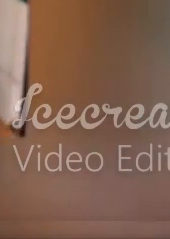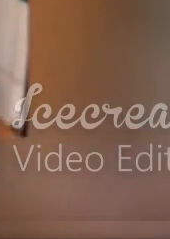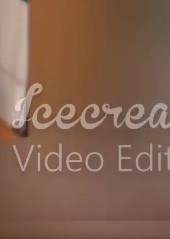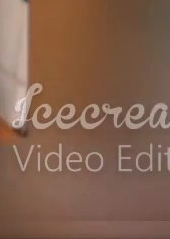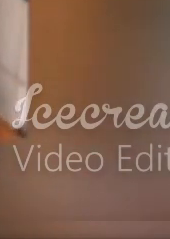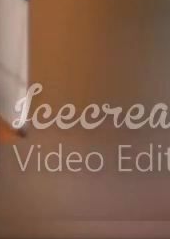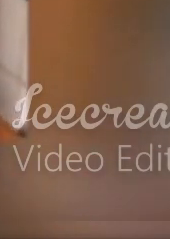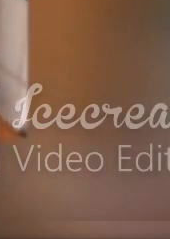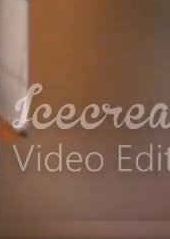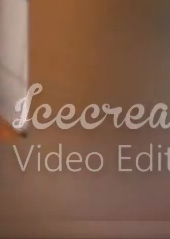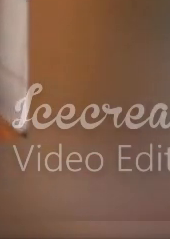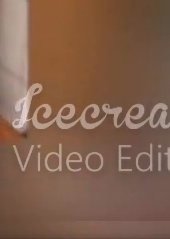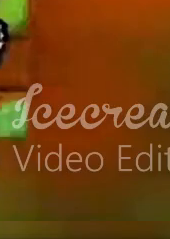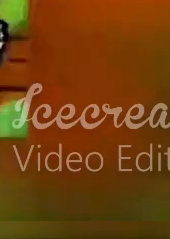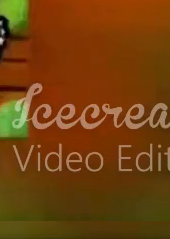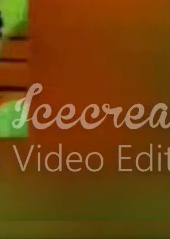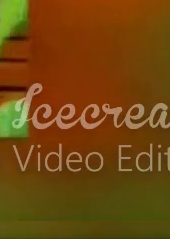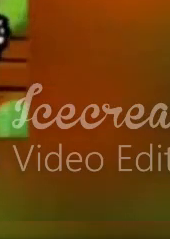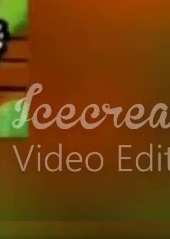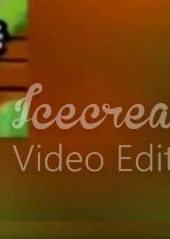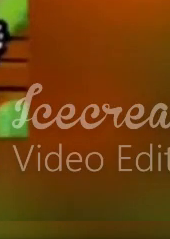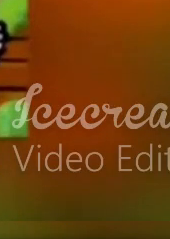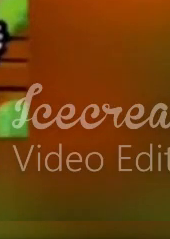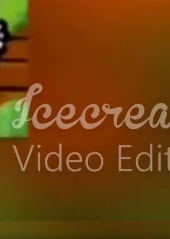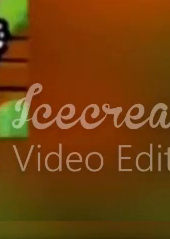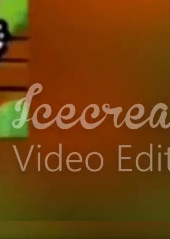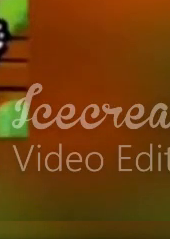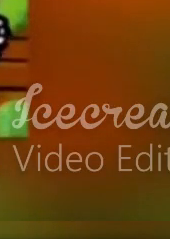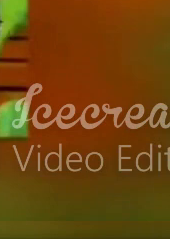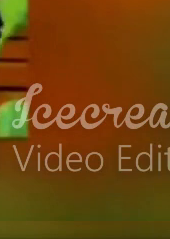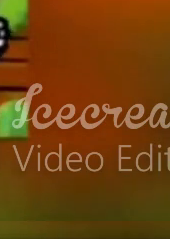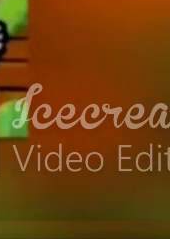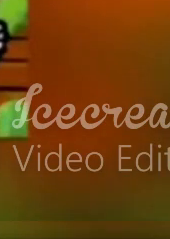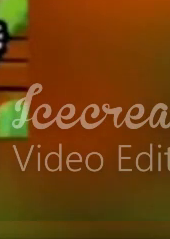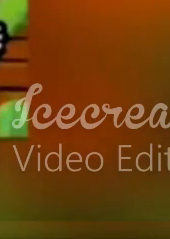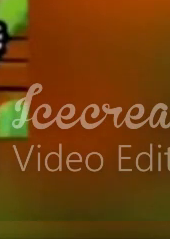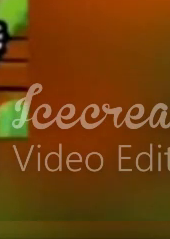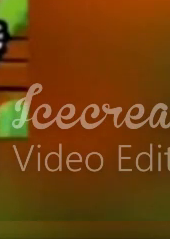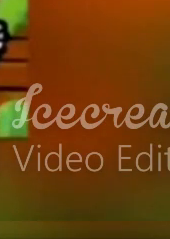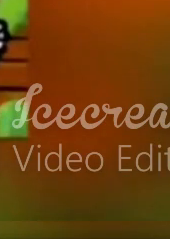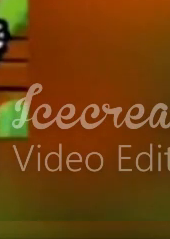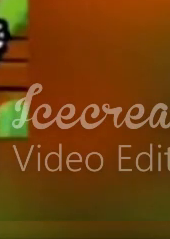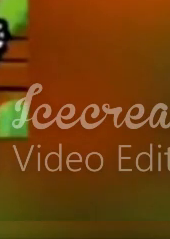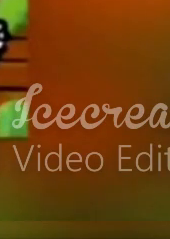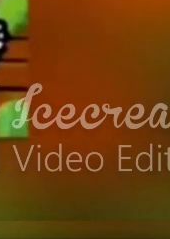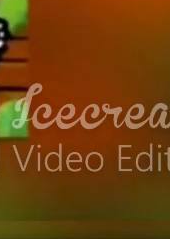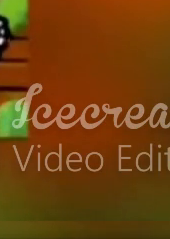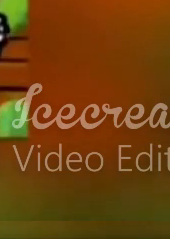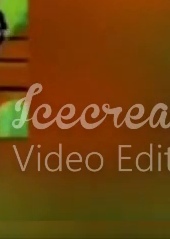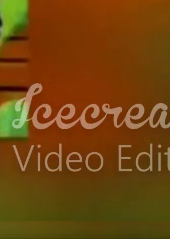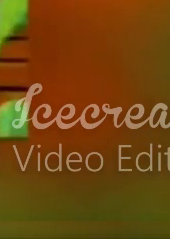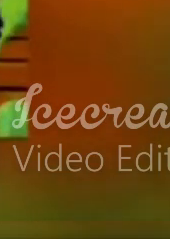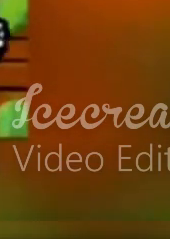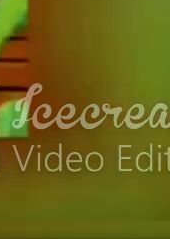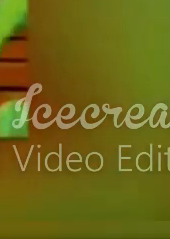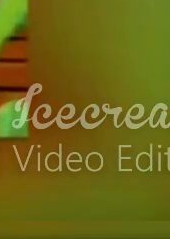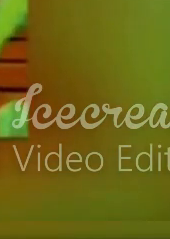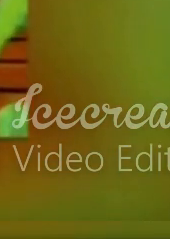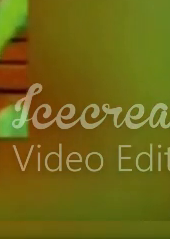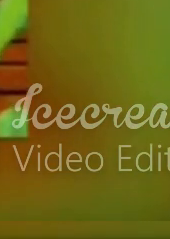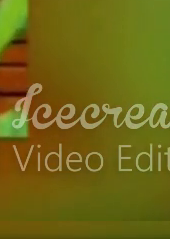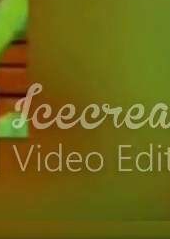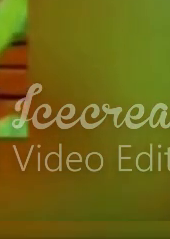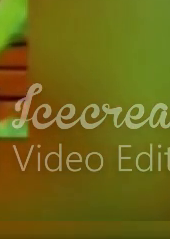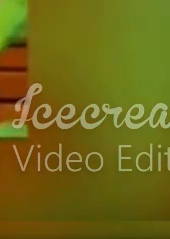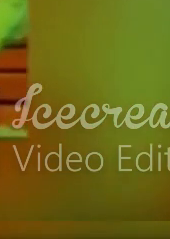encantan sus caldillos con tomates frescos. Cada vez hay más personas en todo el mundo cultivando en su casa. En las grandes ciudades o en